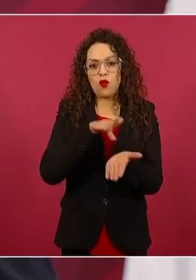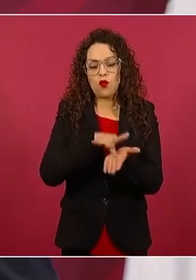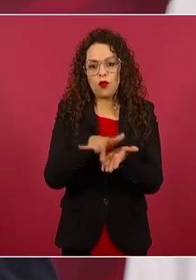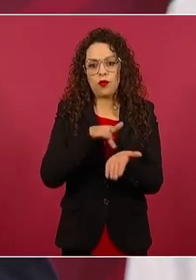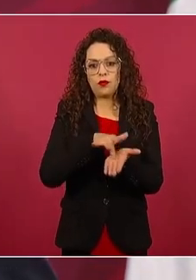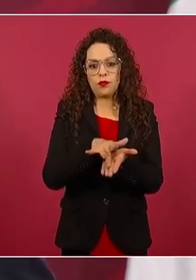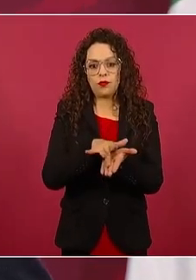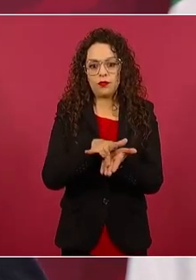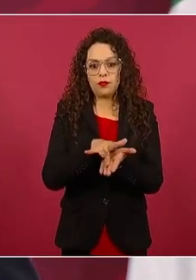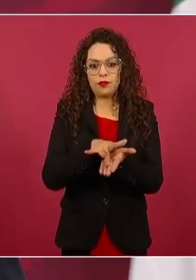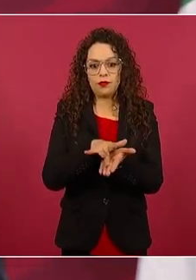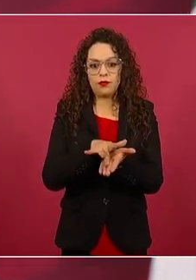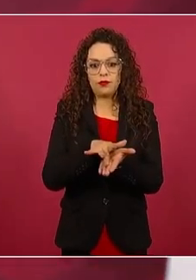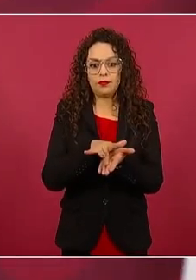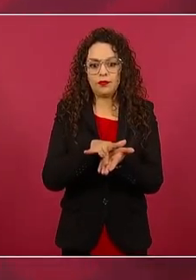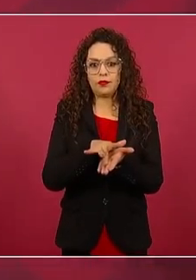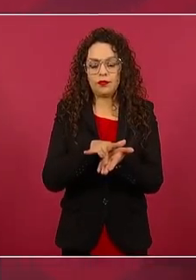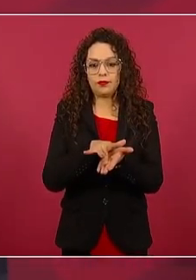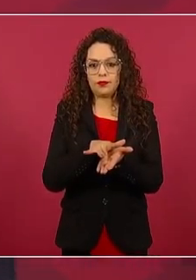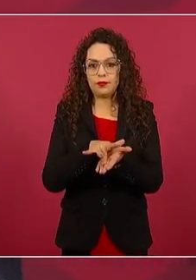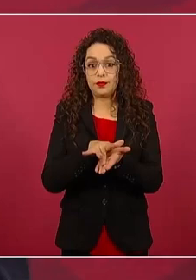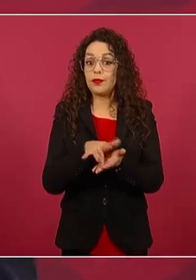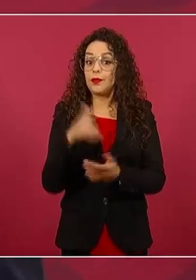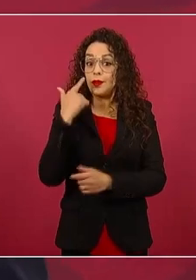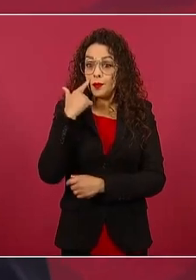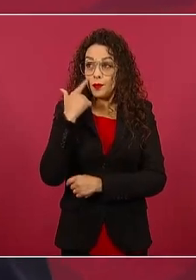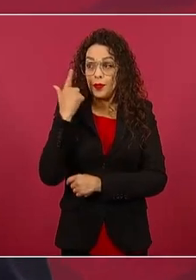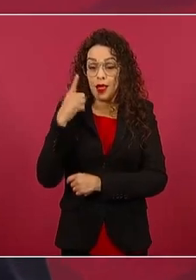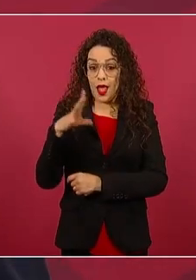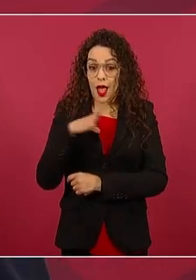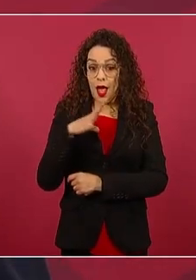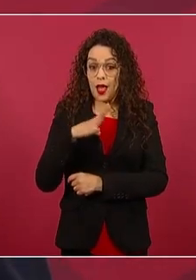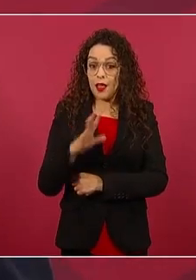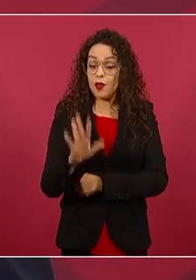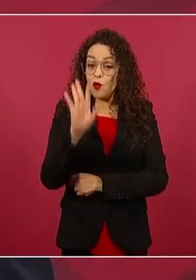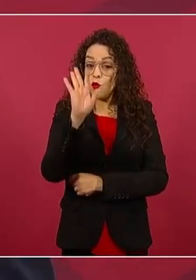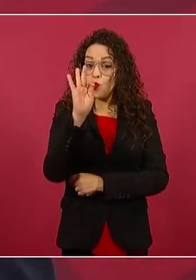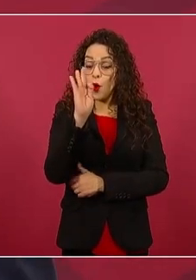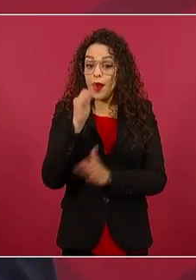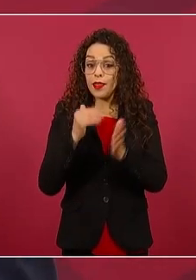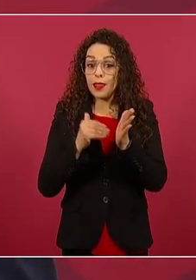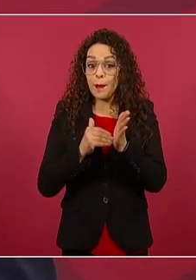son 40 millones los mexicanos